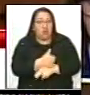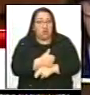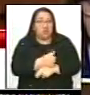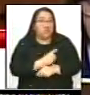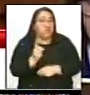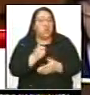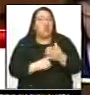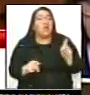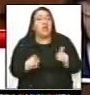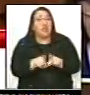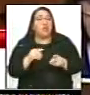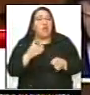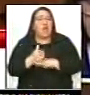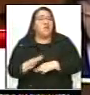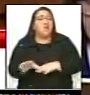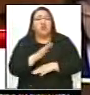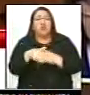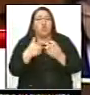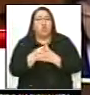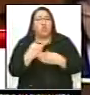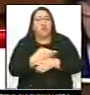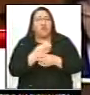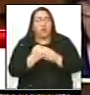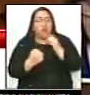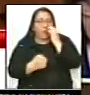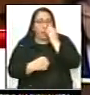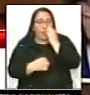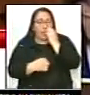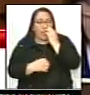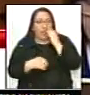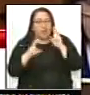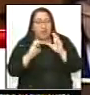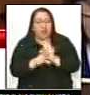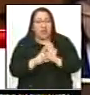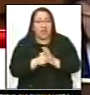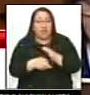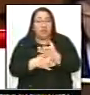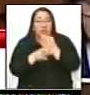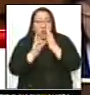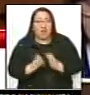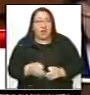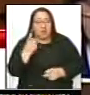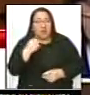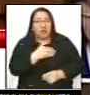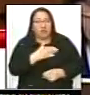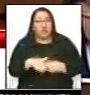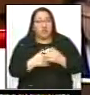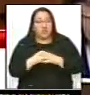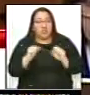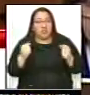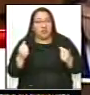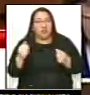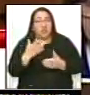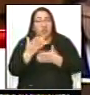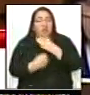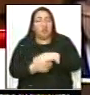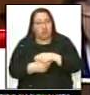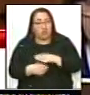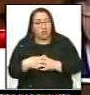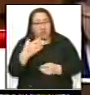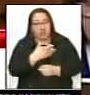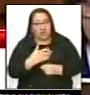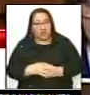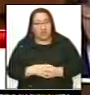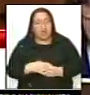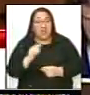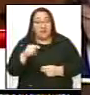sino de por medio hubo toda una estrategia legal, formal, para favorecer este sistema de corrupción, presidente. Y